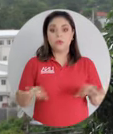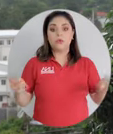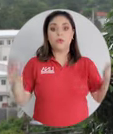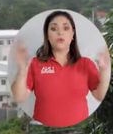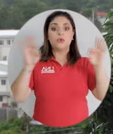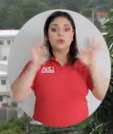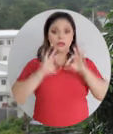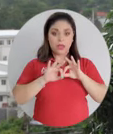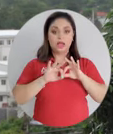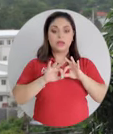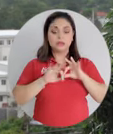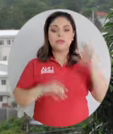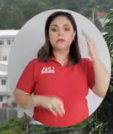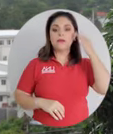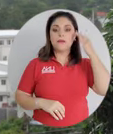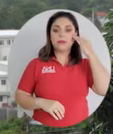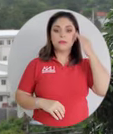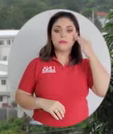en cuenta que